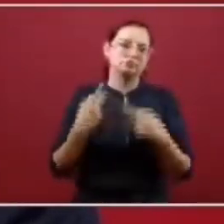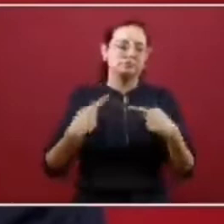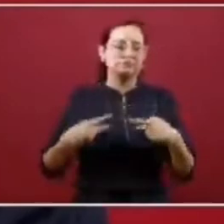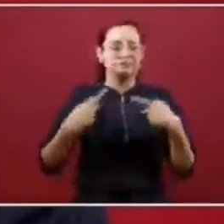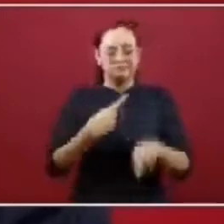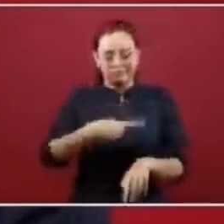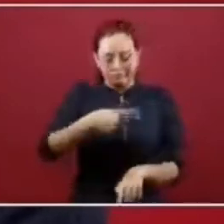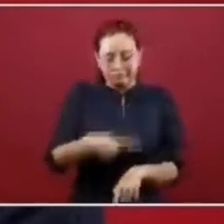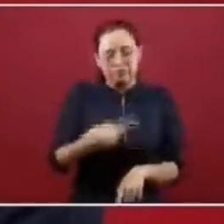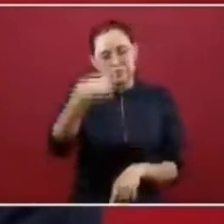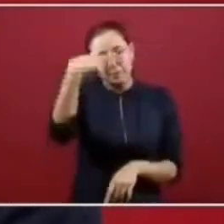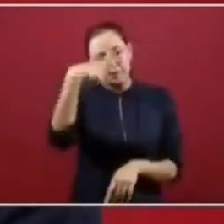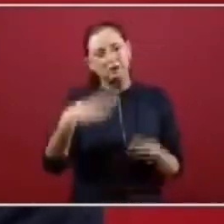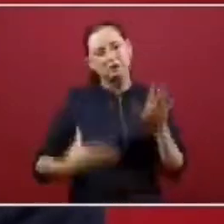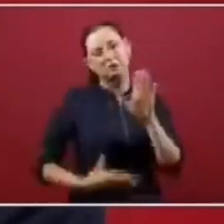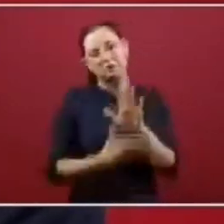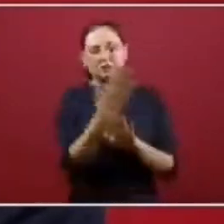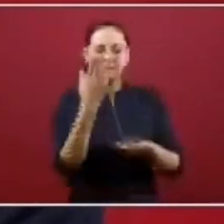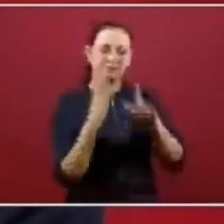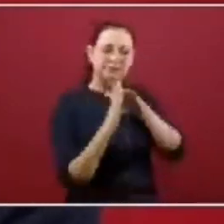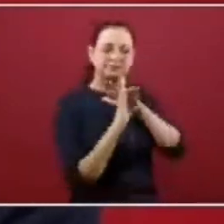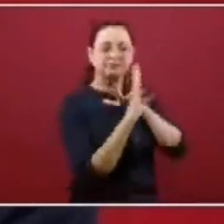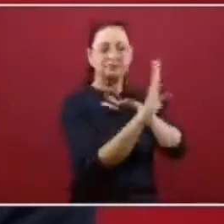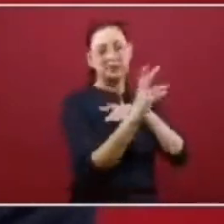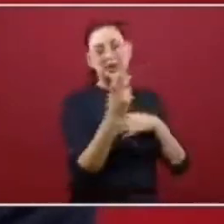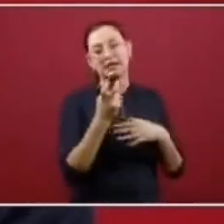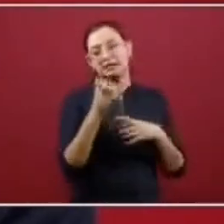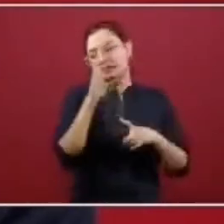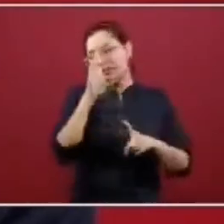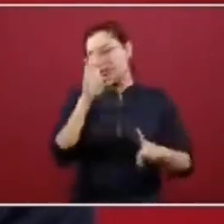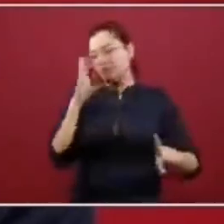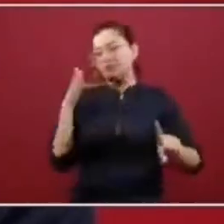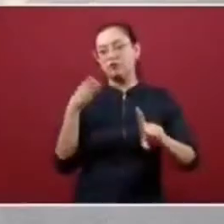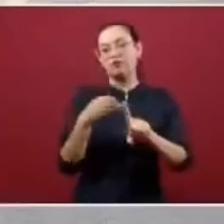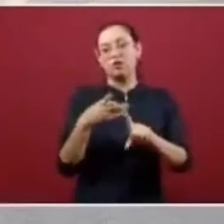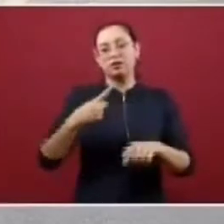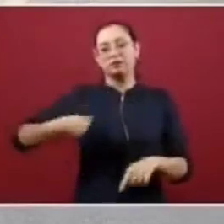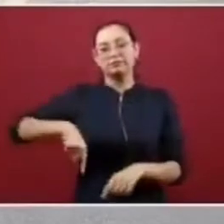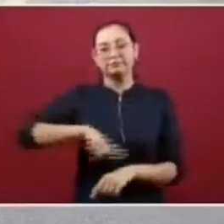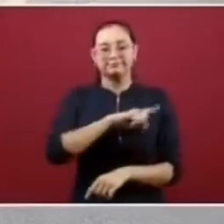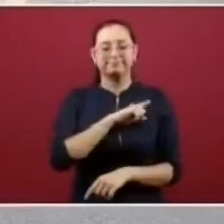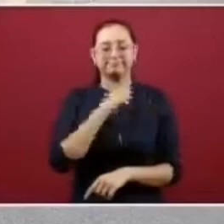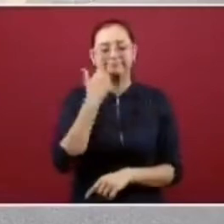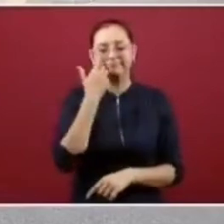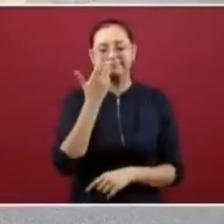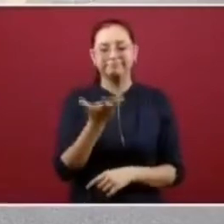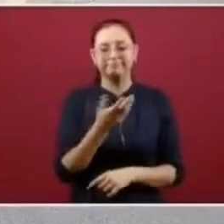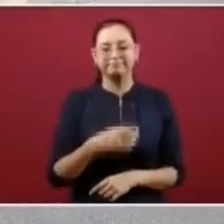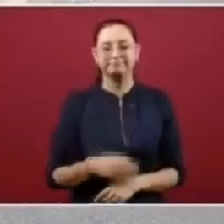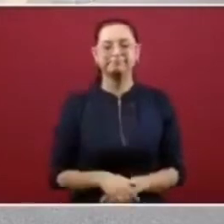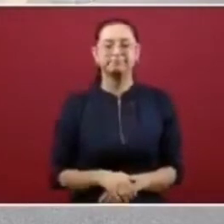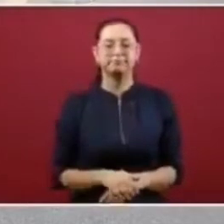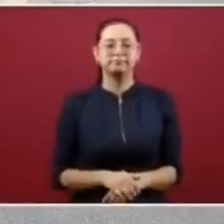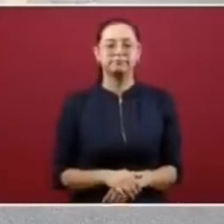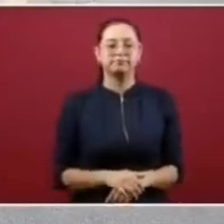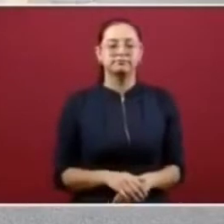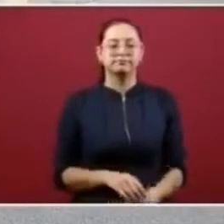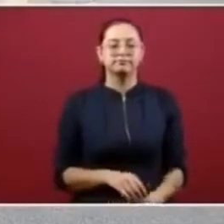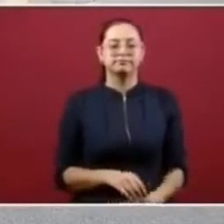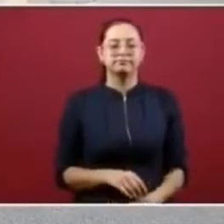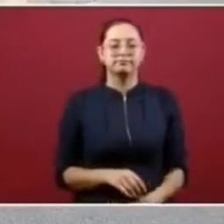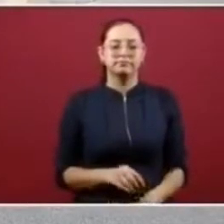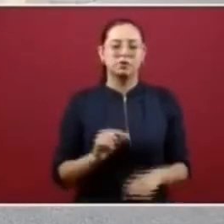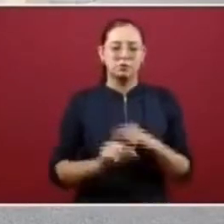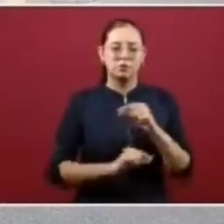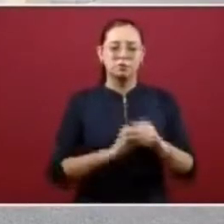migrantes. Ese es el enfoque que queremos darle y lo vamos a